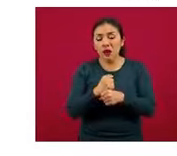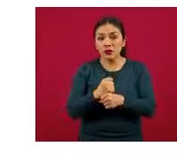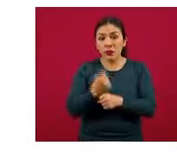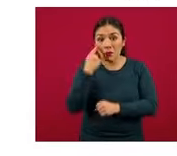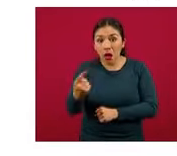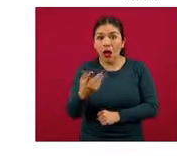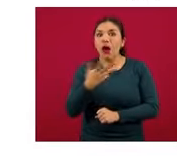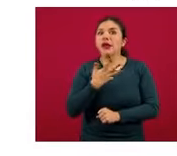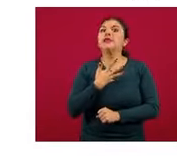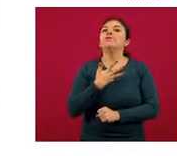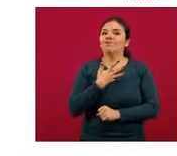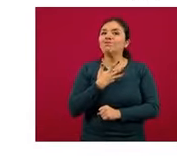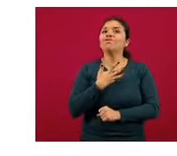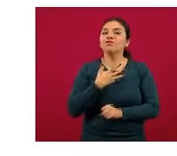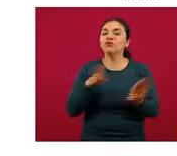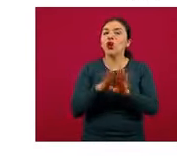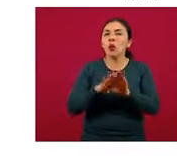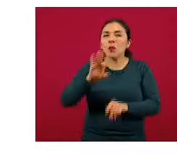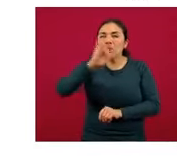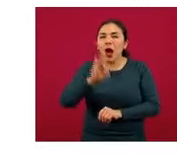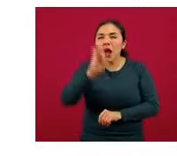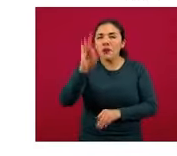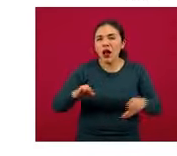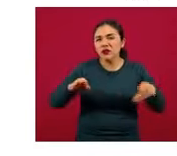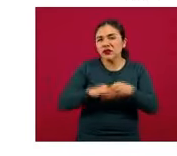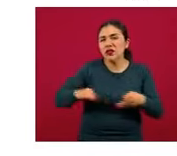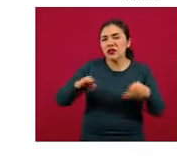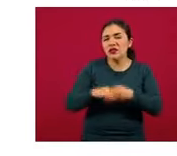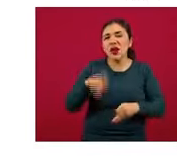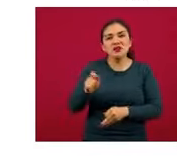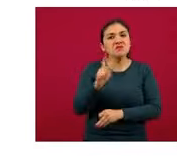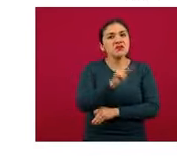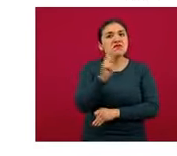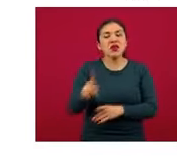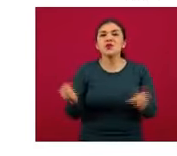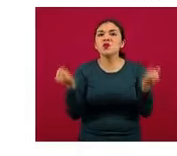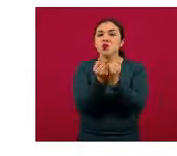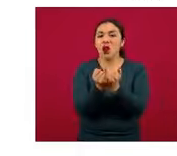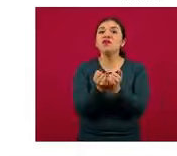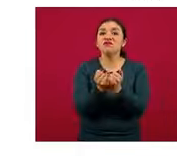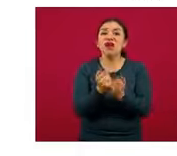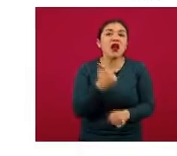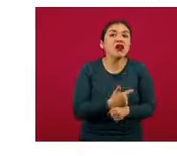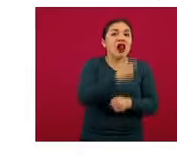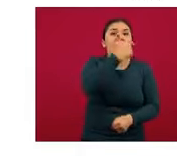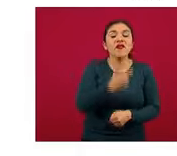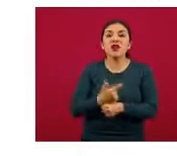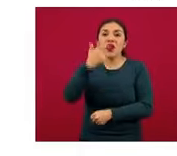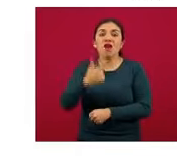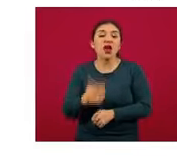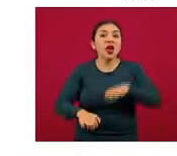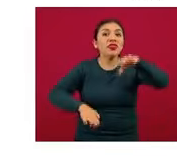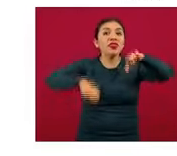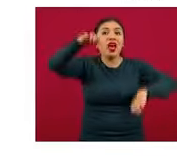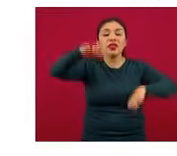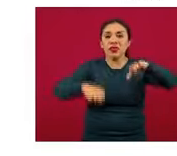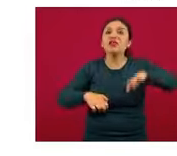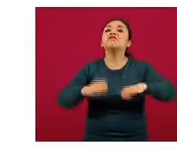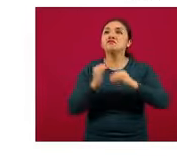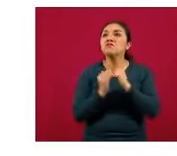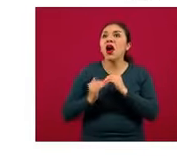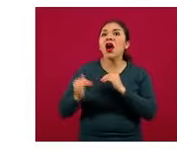años, prácticamente por tasa de incidencia es similar, es decir, la afectación de los grupos con edad